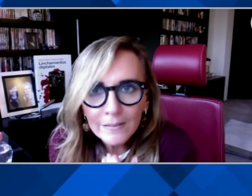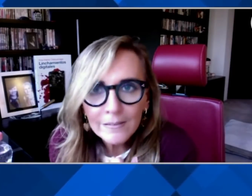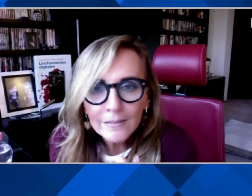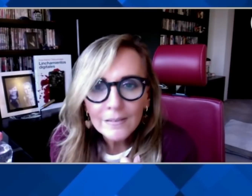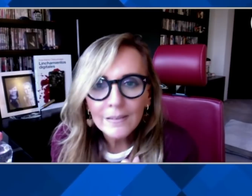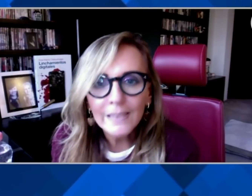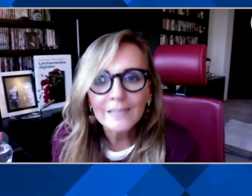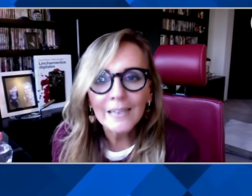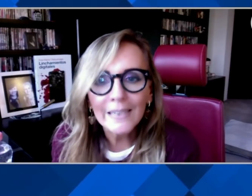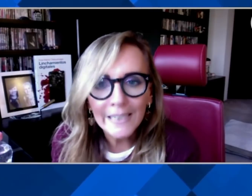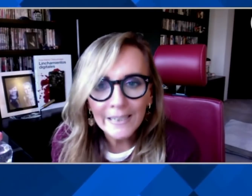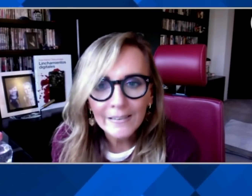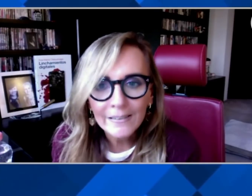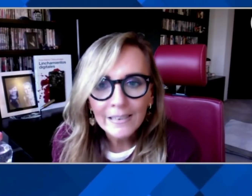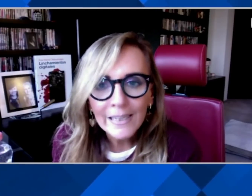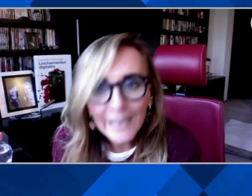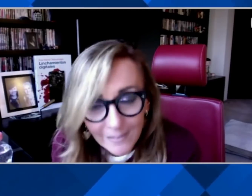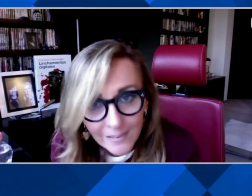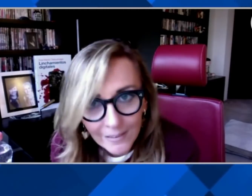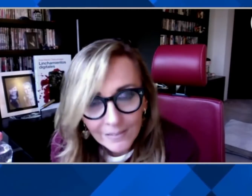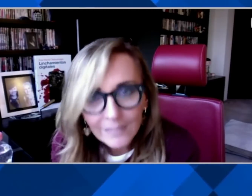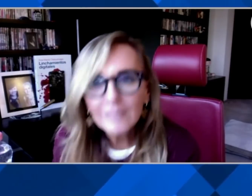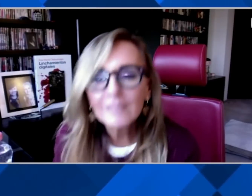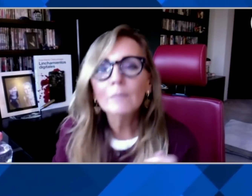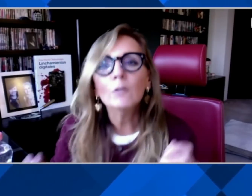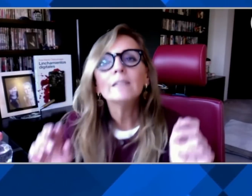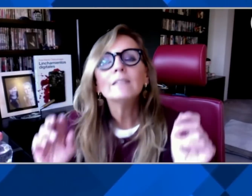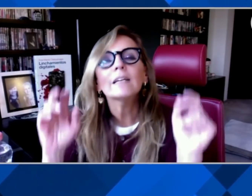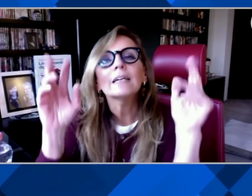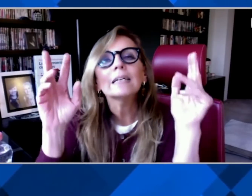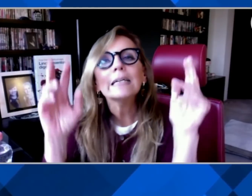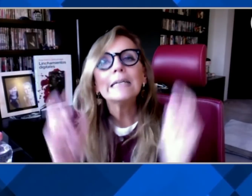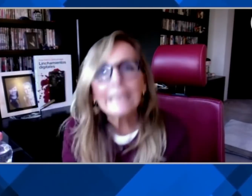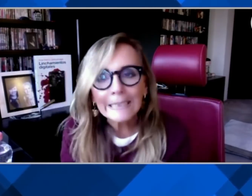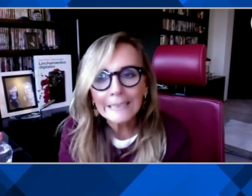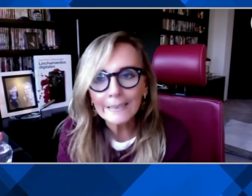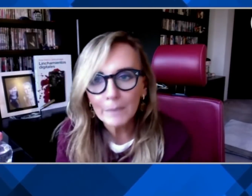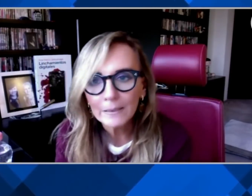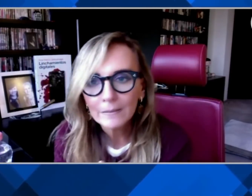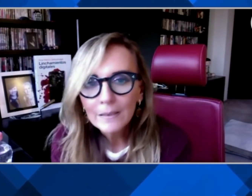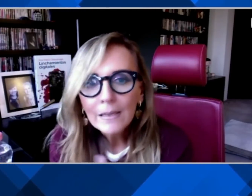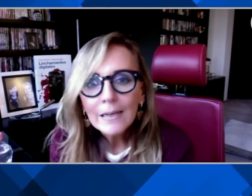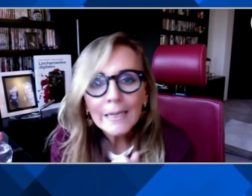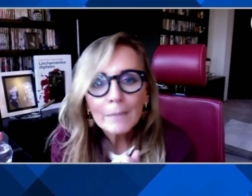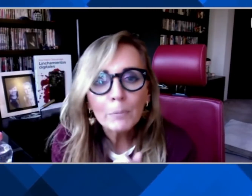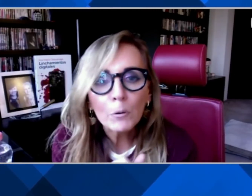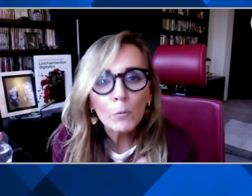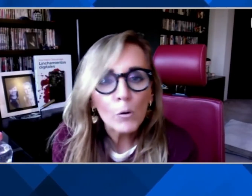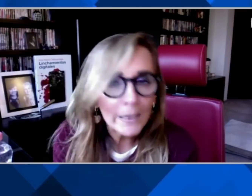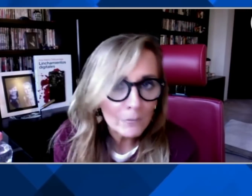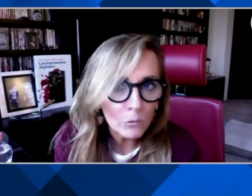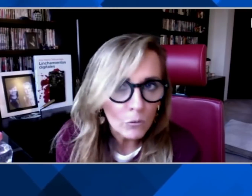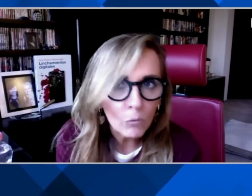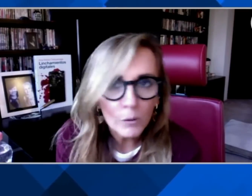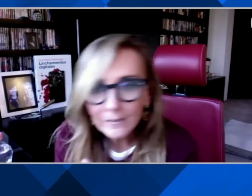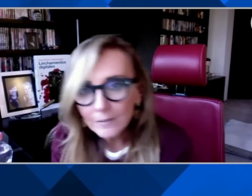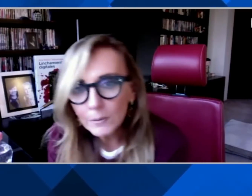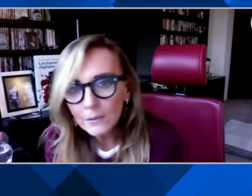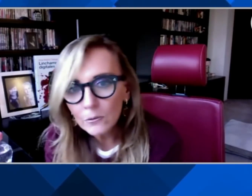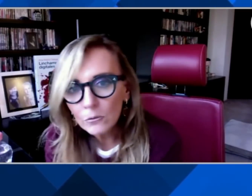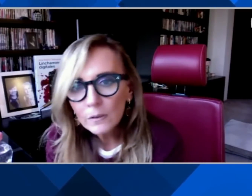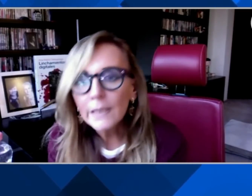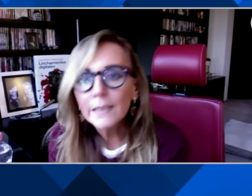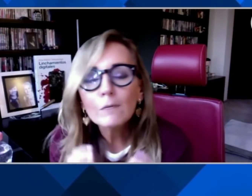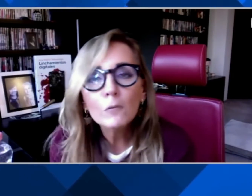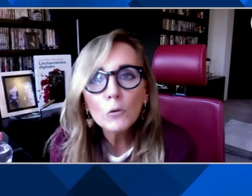policías la que saque a esa es la violencia ilegítima la que provocando o